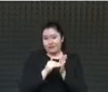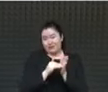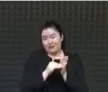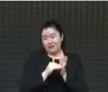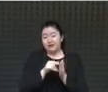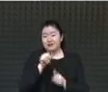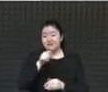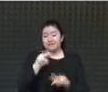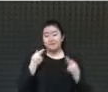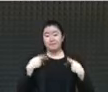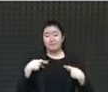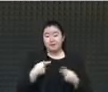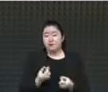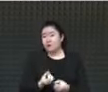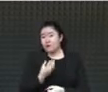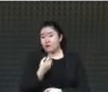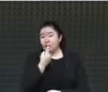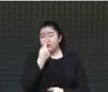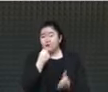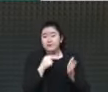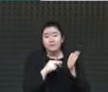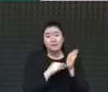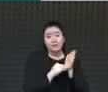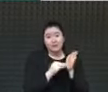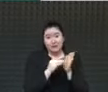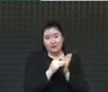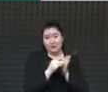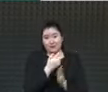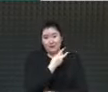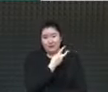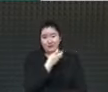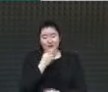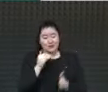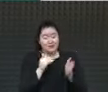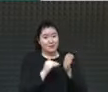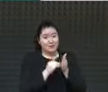niñas. Otro programa también que